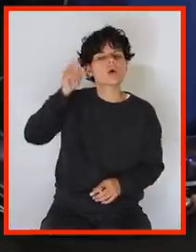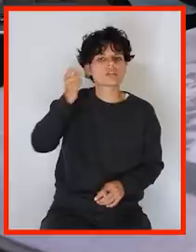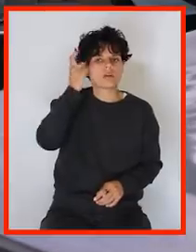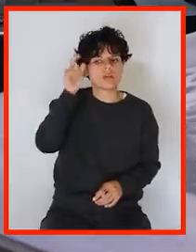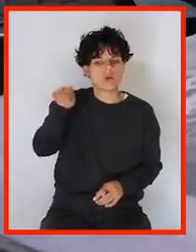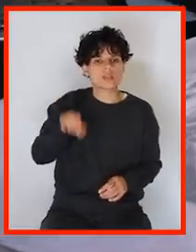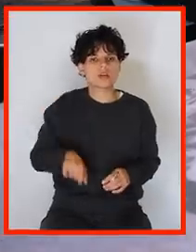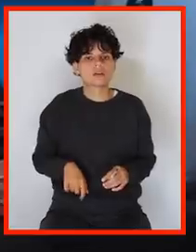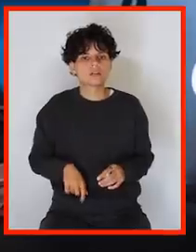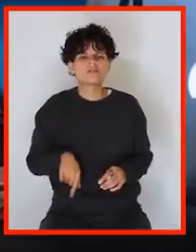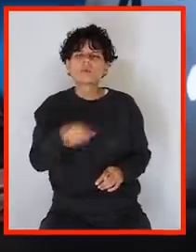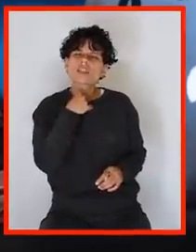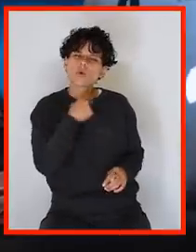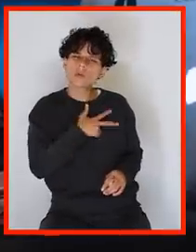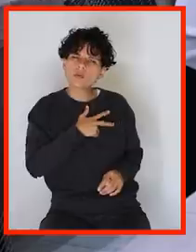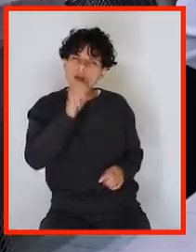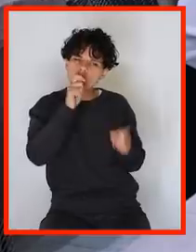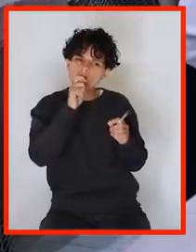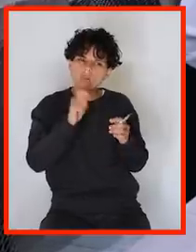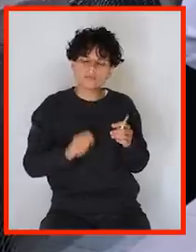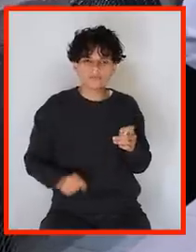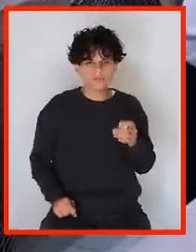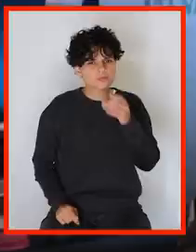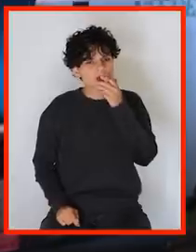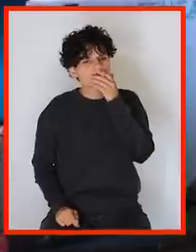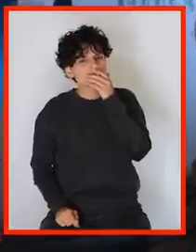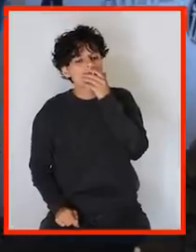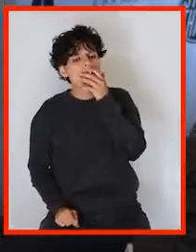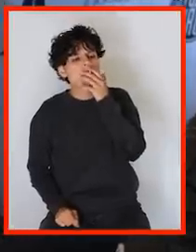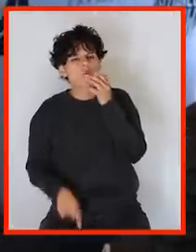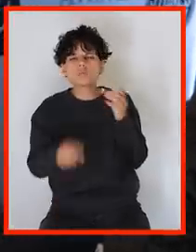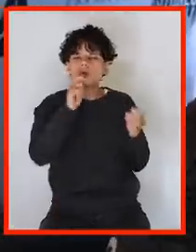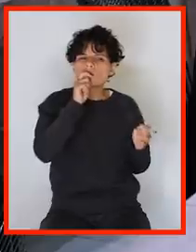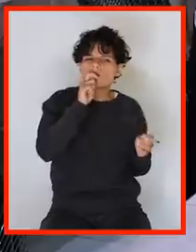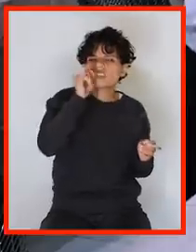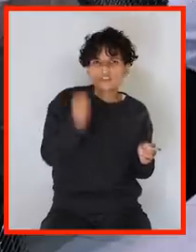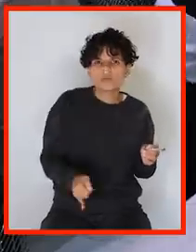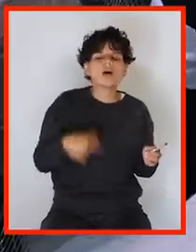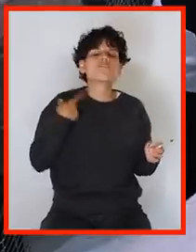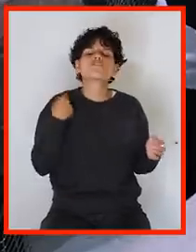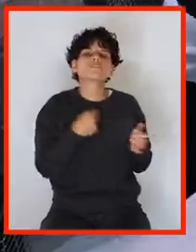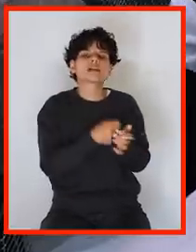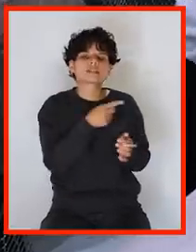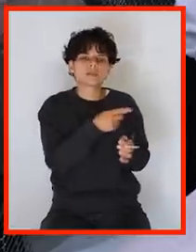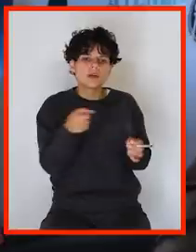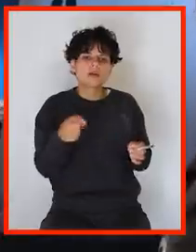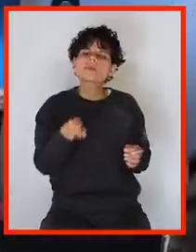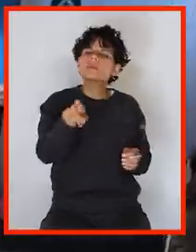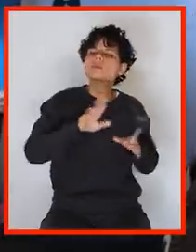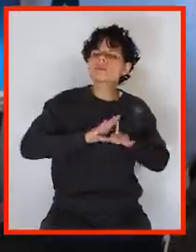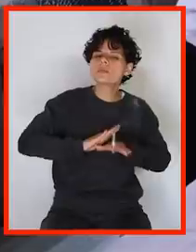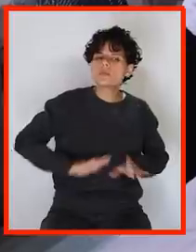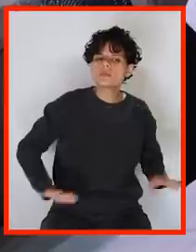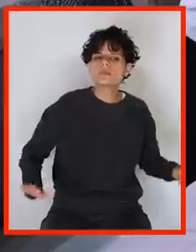cuenta. ¿A qué te gusta fumar marihuana? Siempre fumas y aparte, así como. Los fines de semana, capítulo. Los fines de semana. Pero